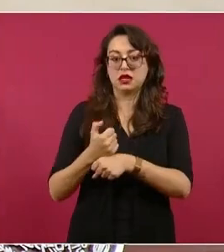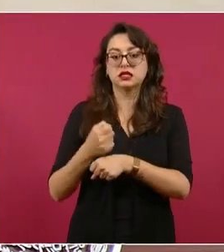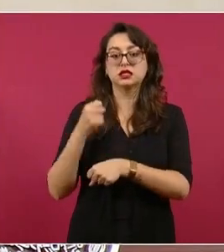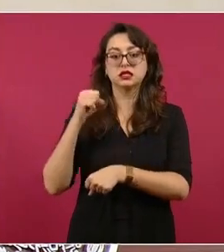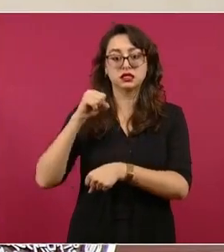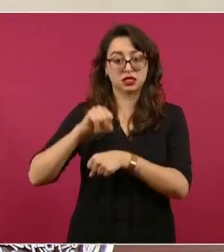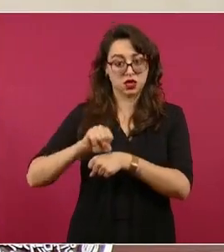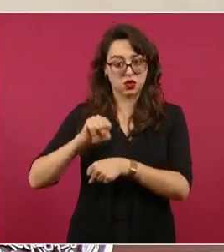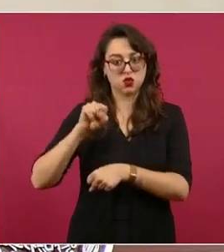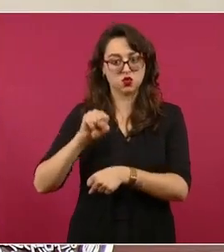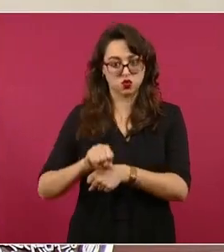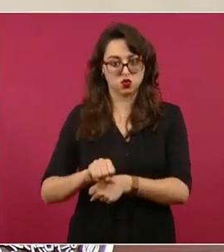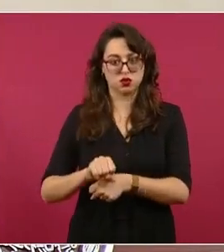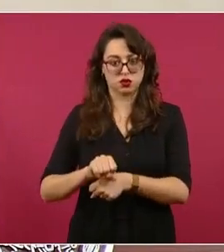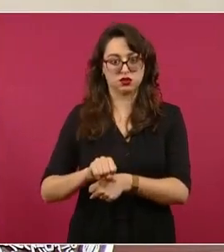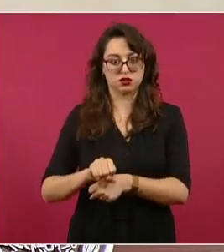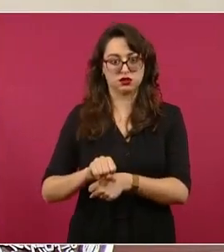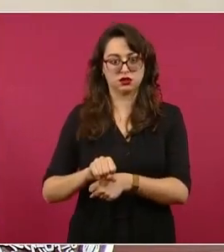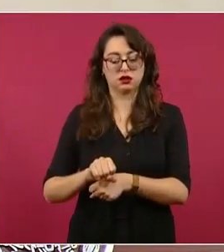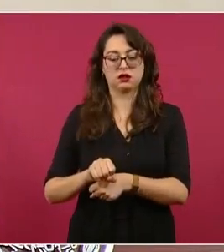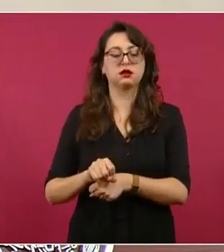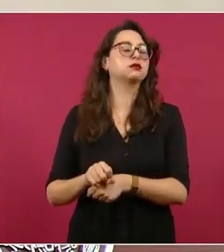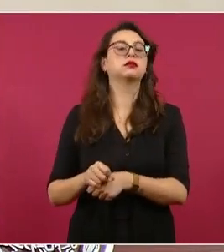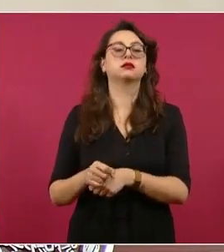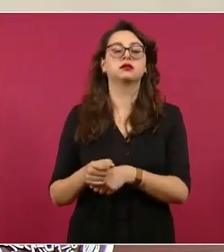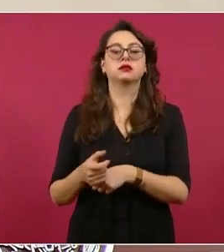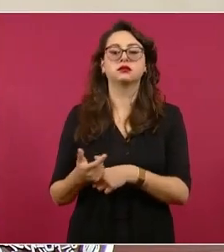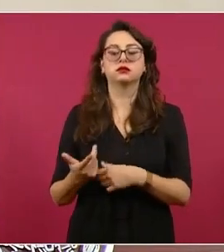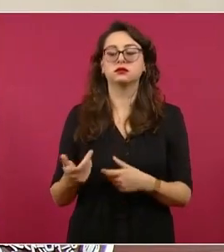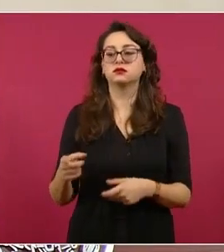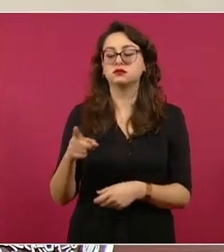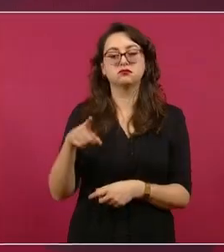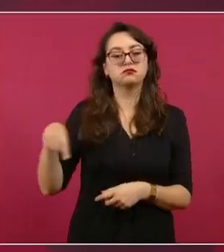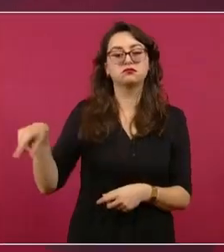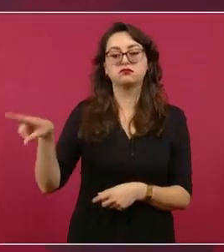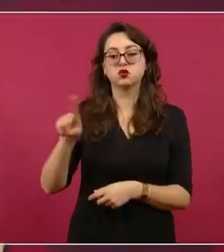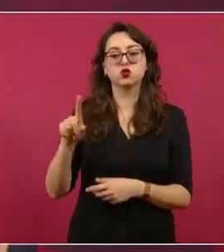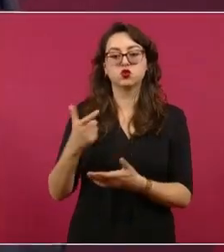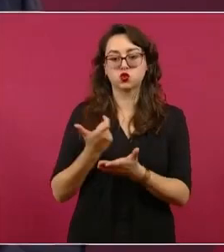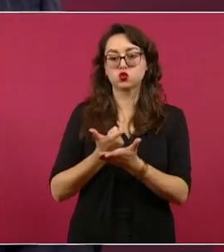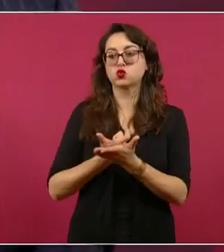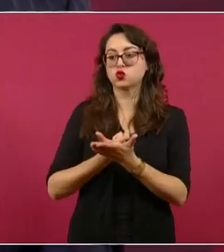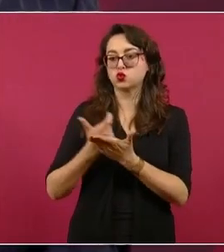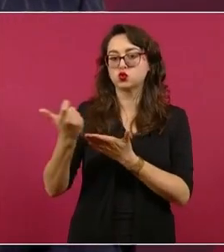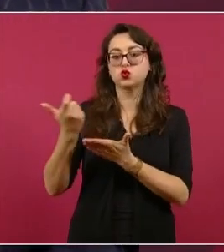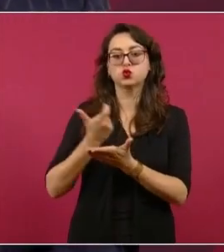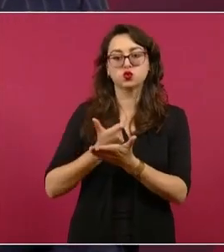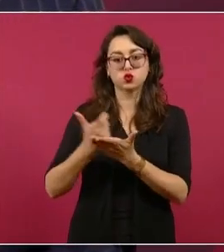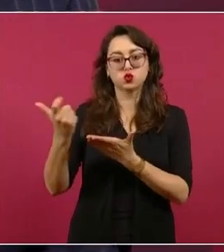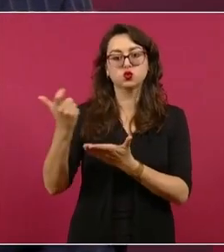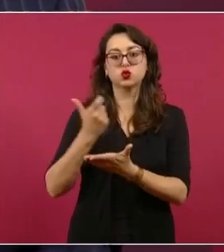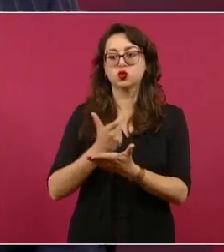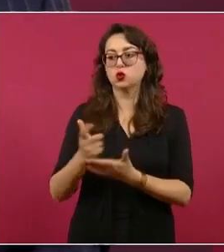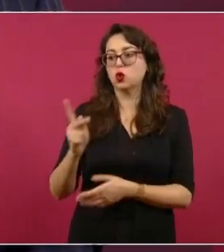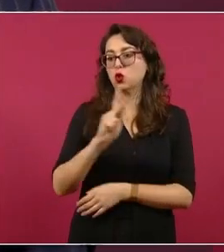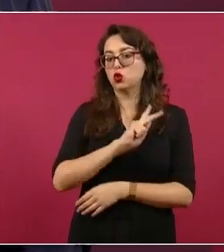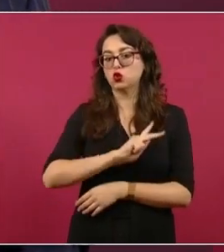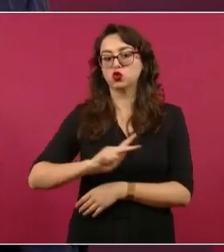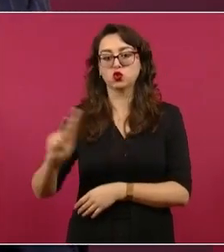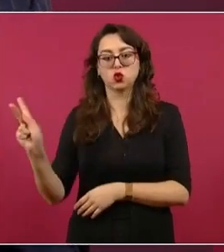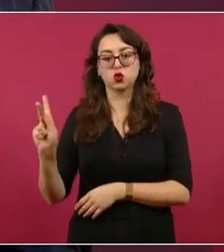se va a tener un salario, ningún maestro, maestra, un